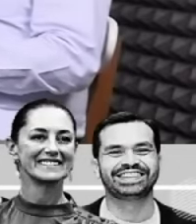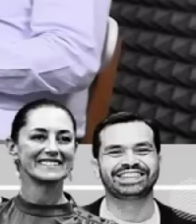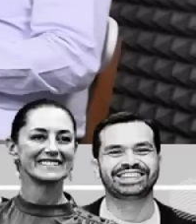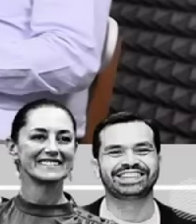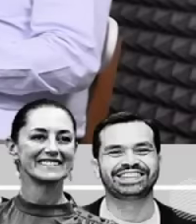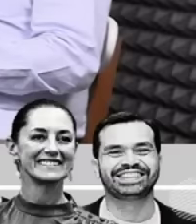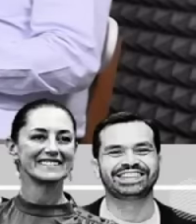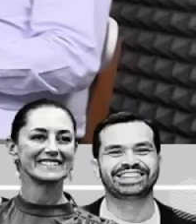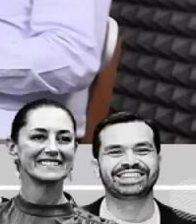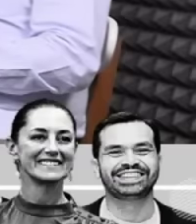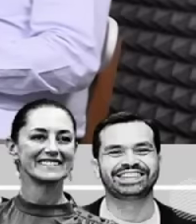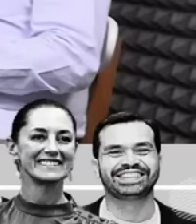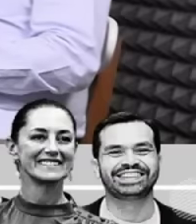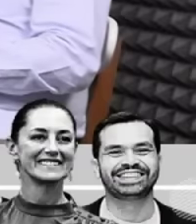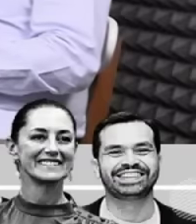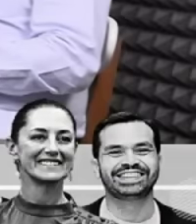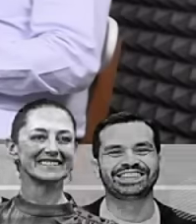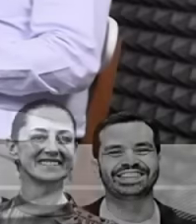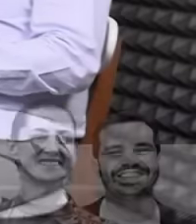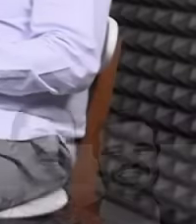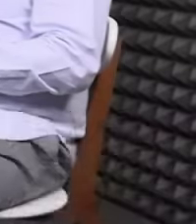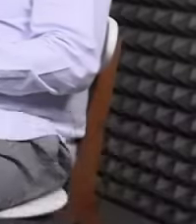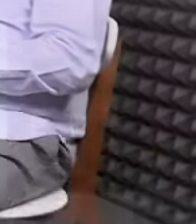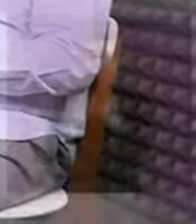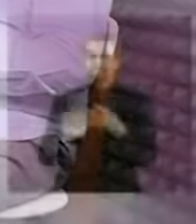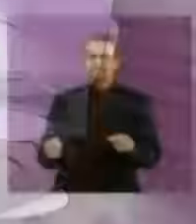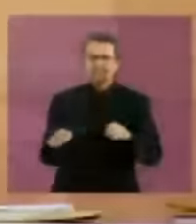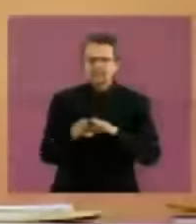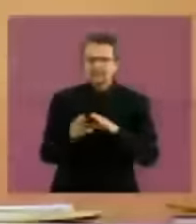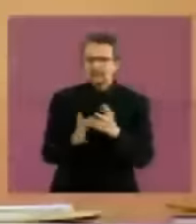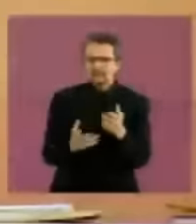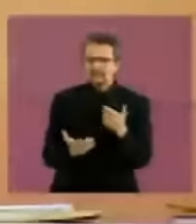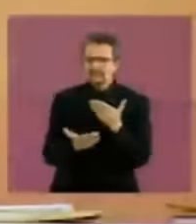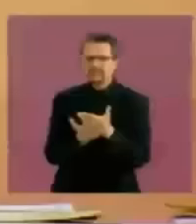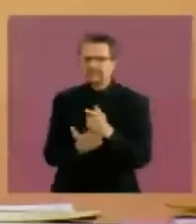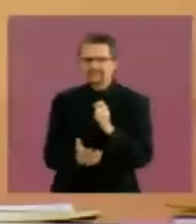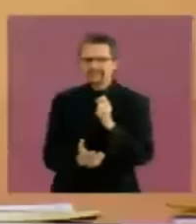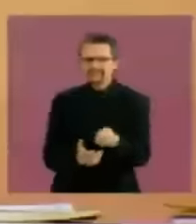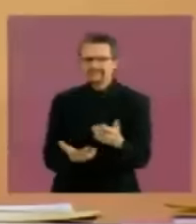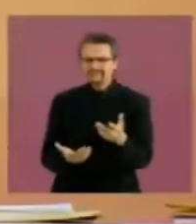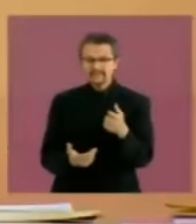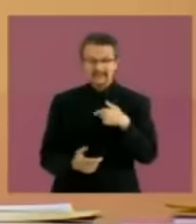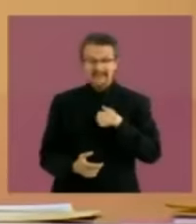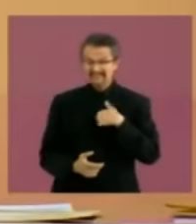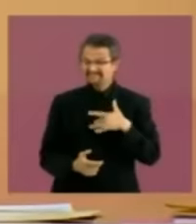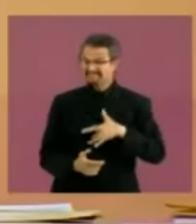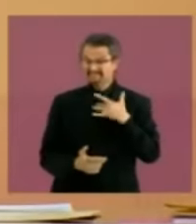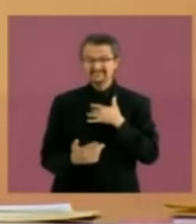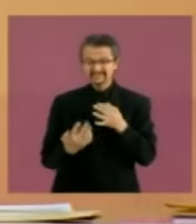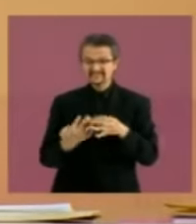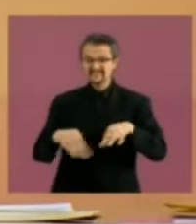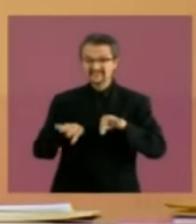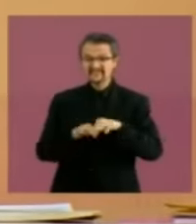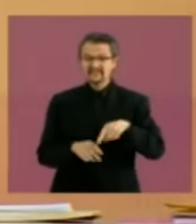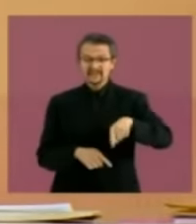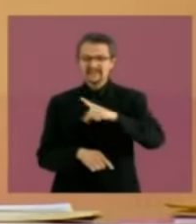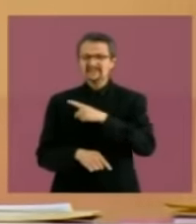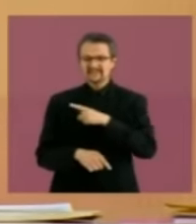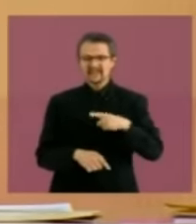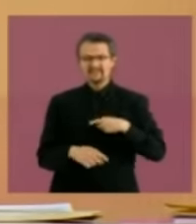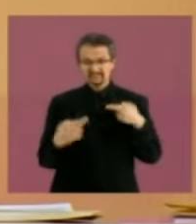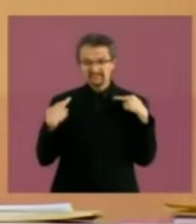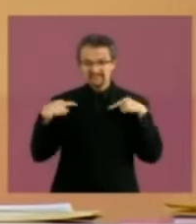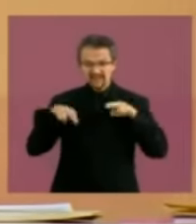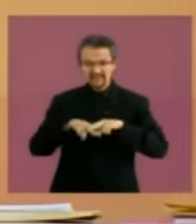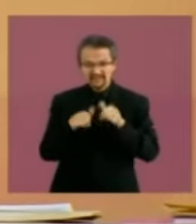Para ahí dar el apoyo. Según yo conté, fueron 4 tarjetas distintas de apoyos sociales, porque también